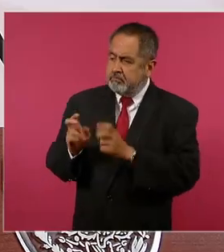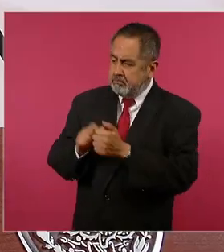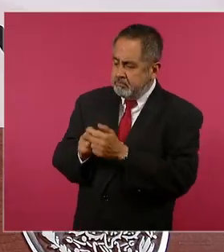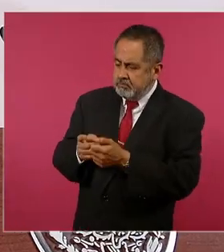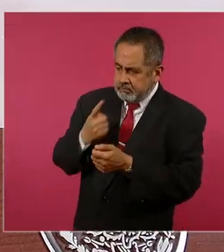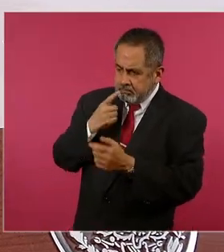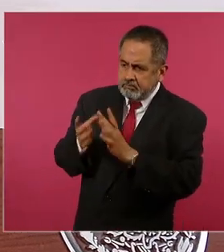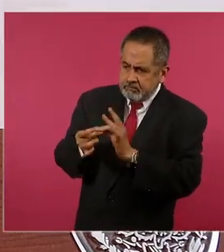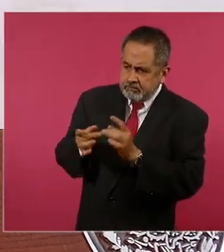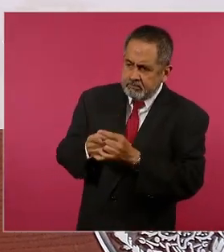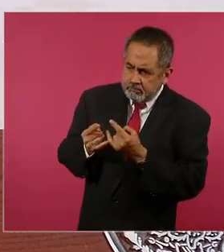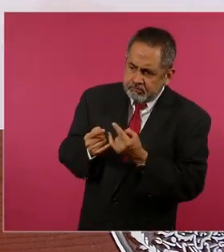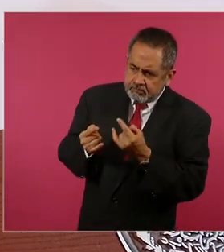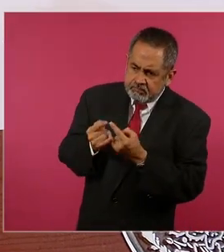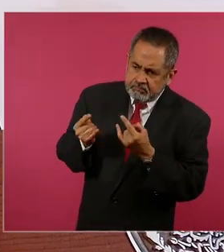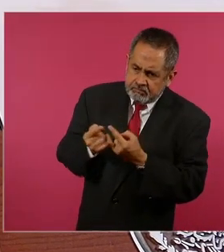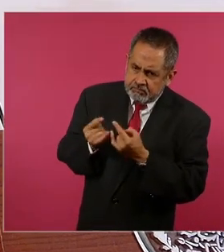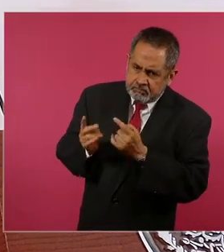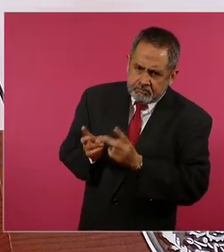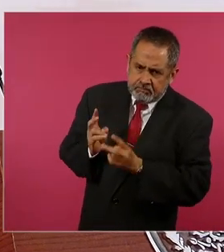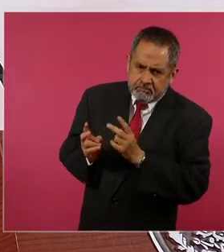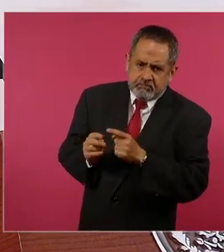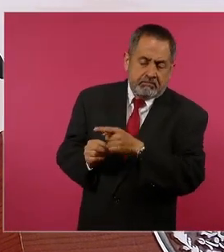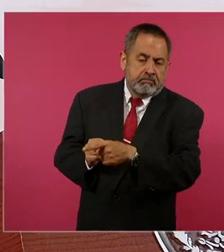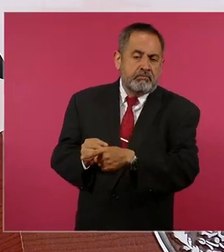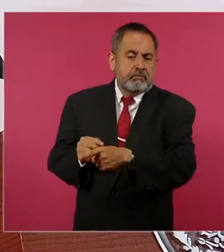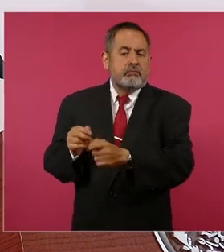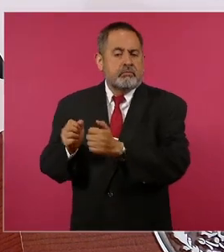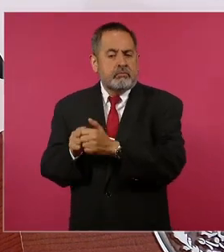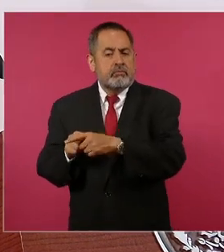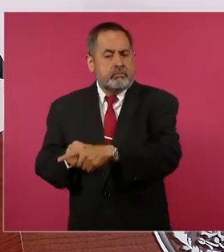platicarlo con la